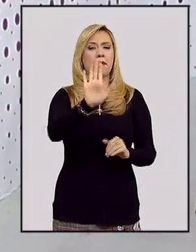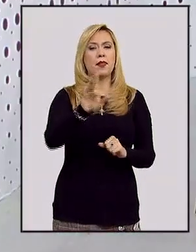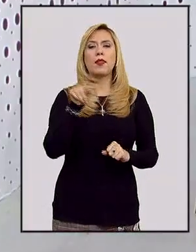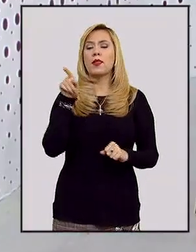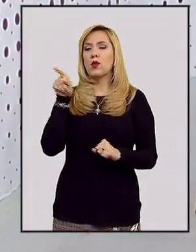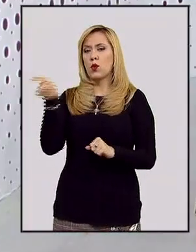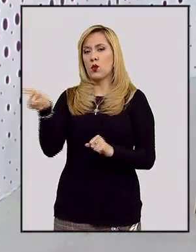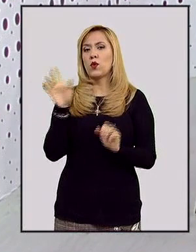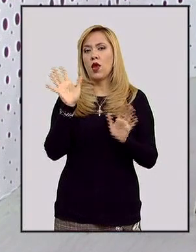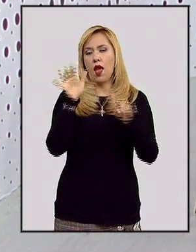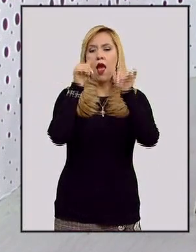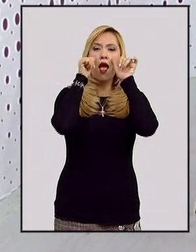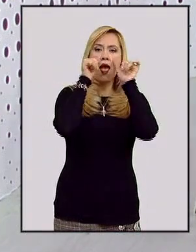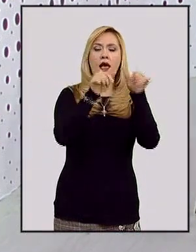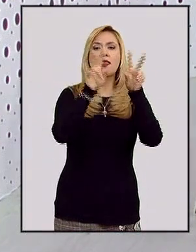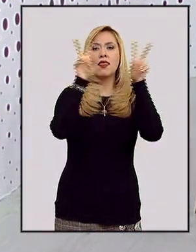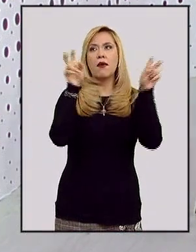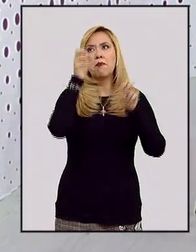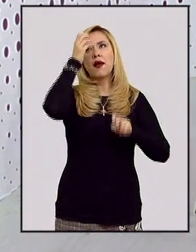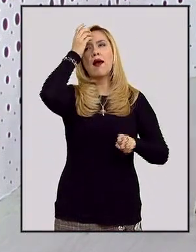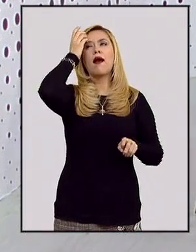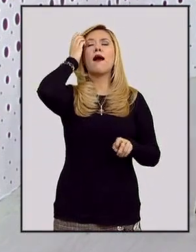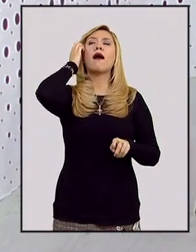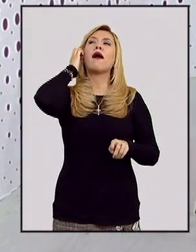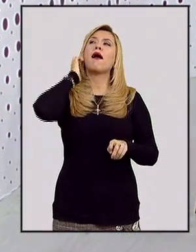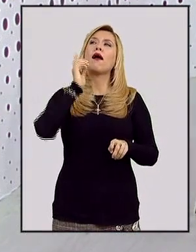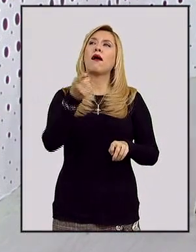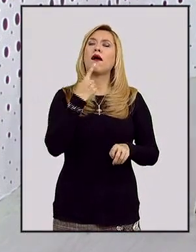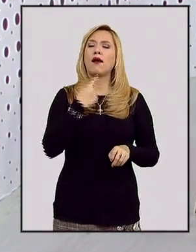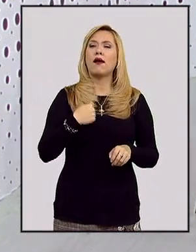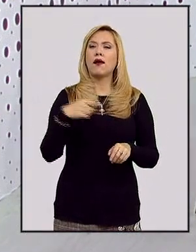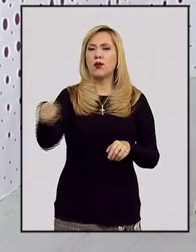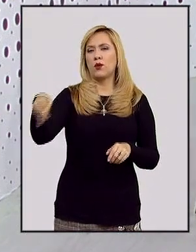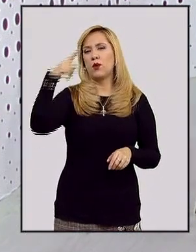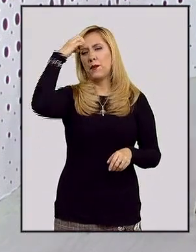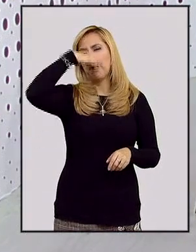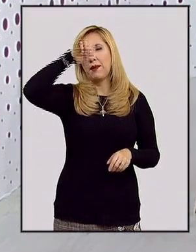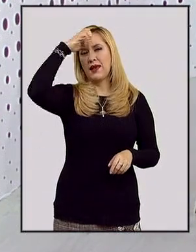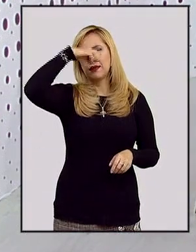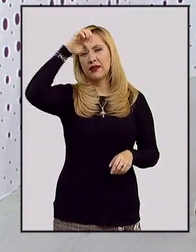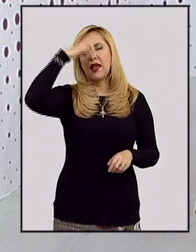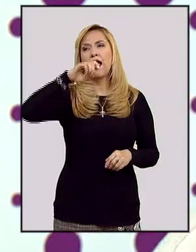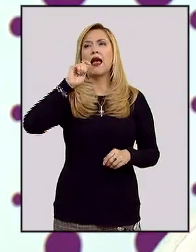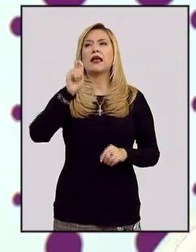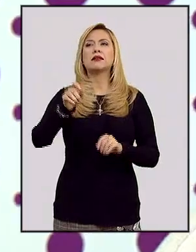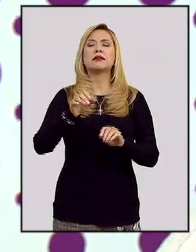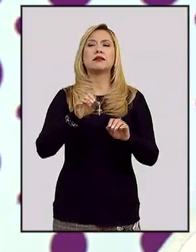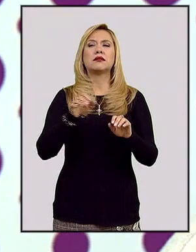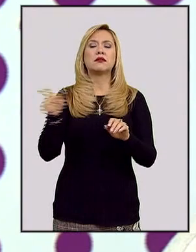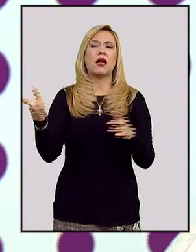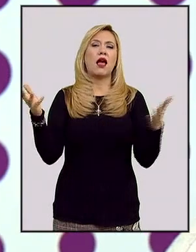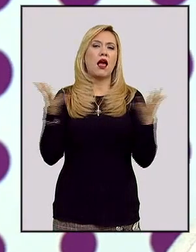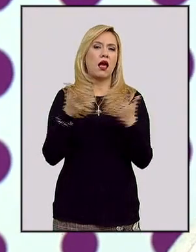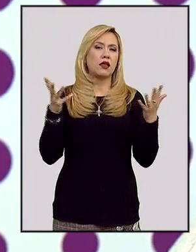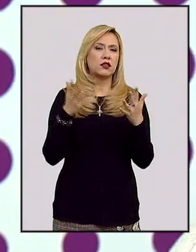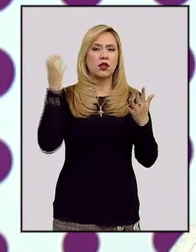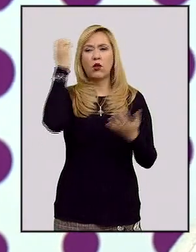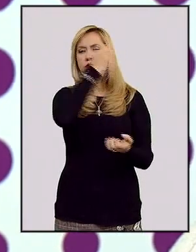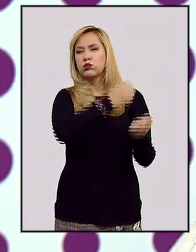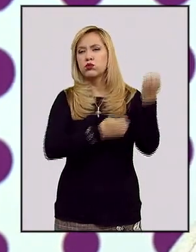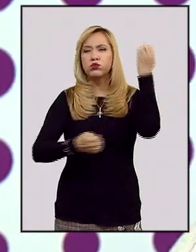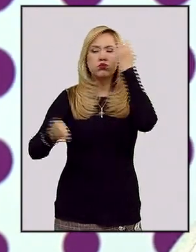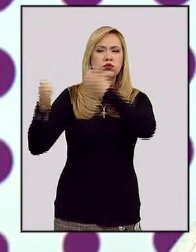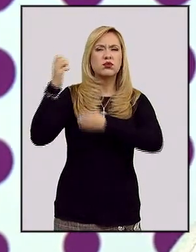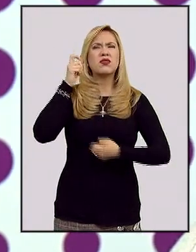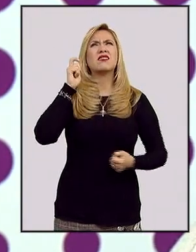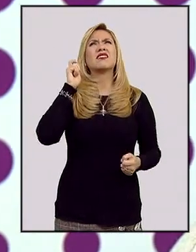el tema, nos platicabas hace un momento antes de iniciar el programa sobre tu experiencia en un trabajo que hiciste muy importante de análisis.